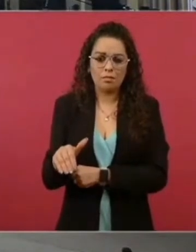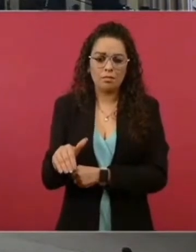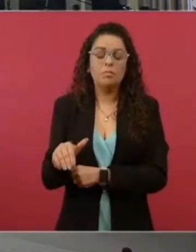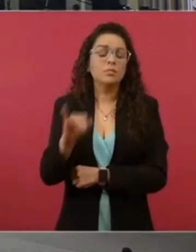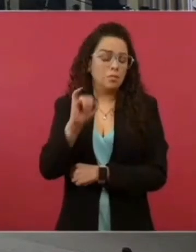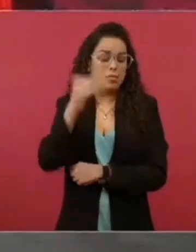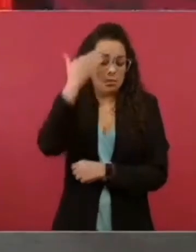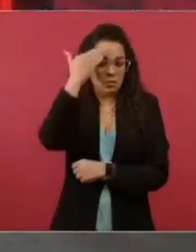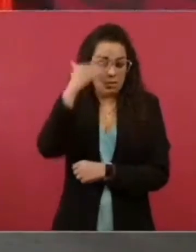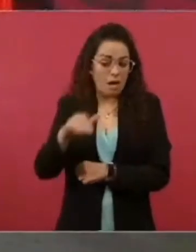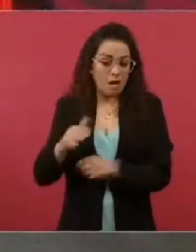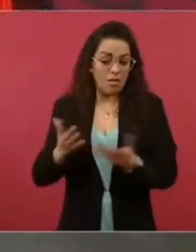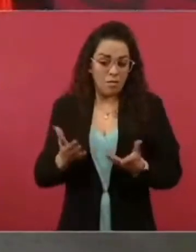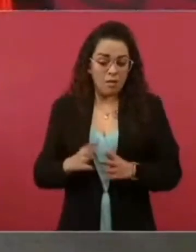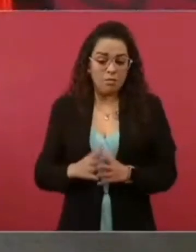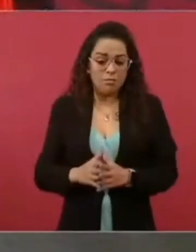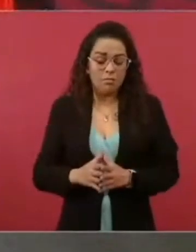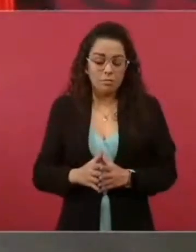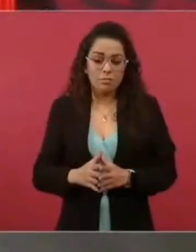pues sí,